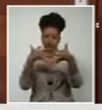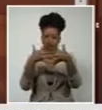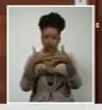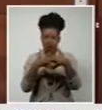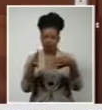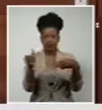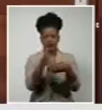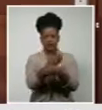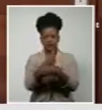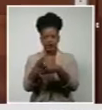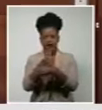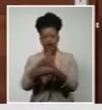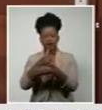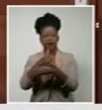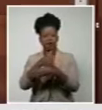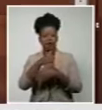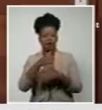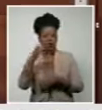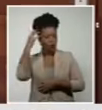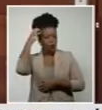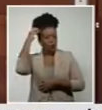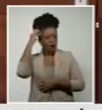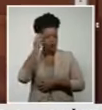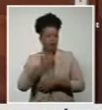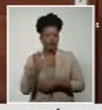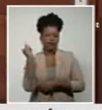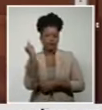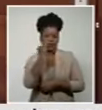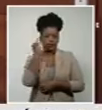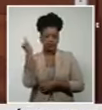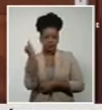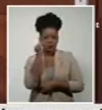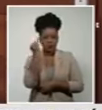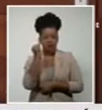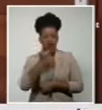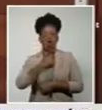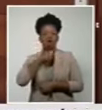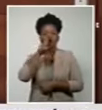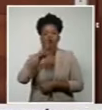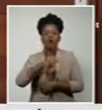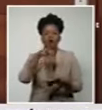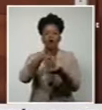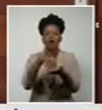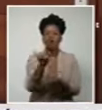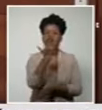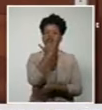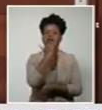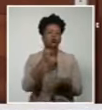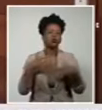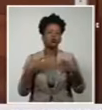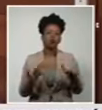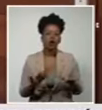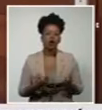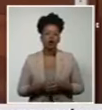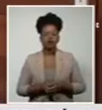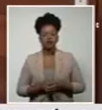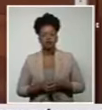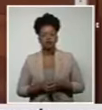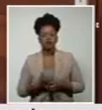organismos internacionales, evaluando los lugares más afectados por la entrada de